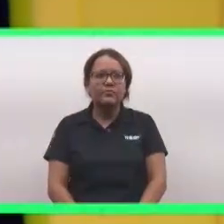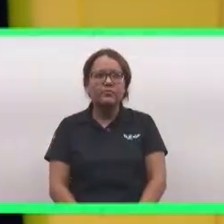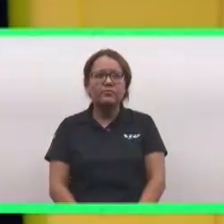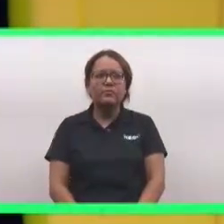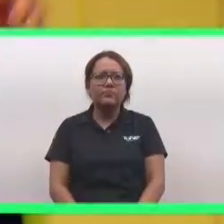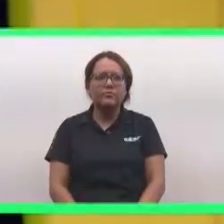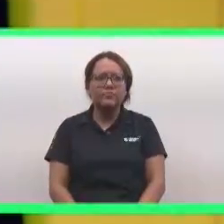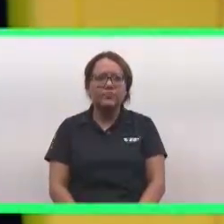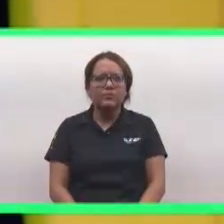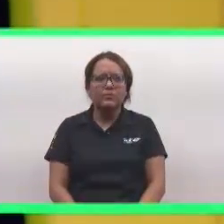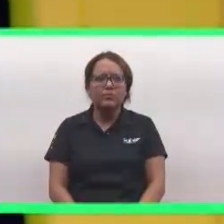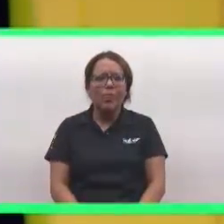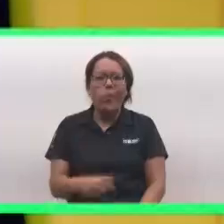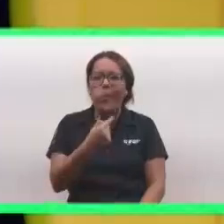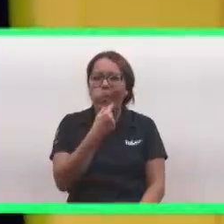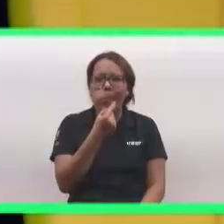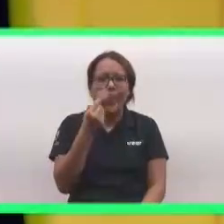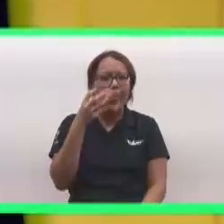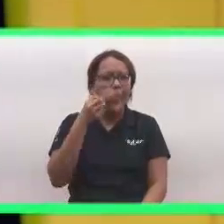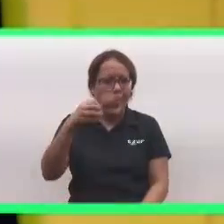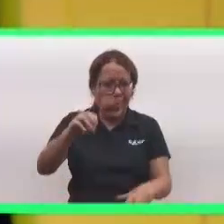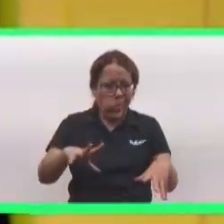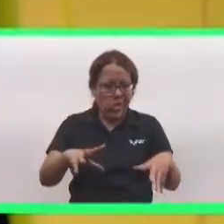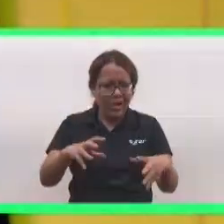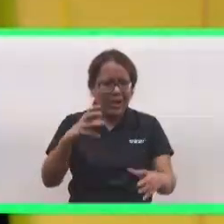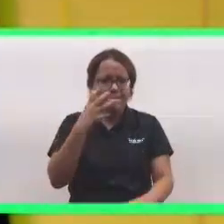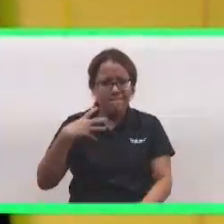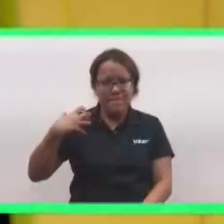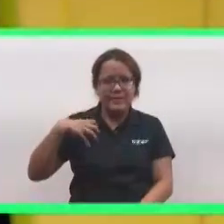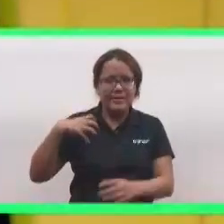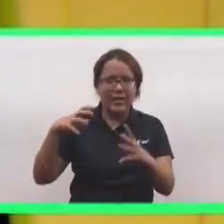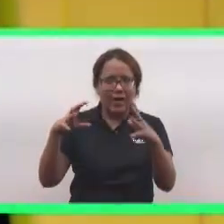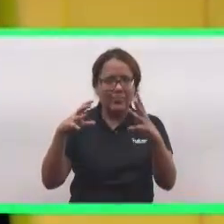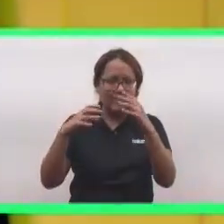Ahí voy a poner los ocotes, así van a libre con manzanas, ¿ves?